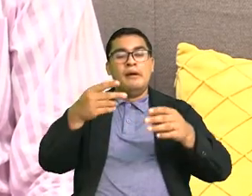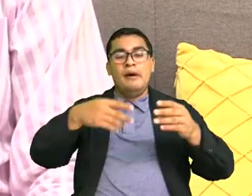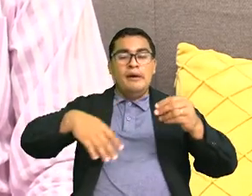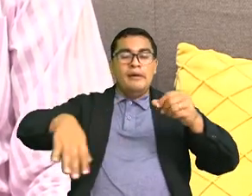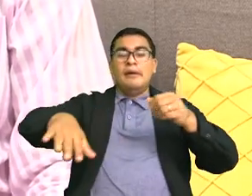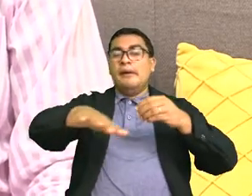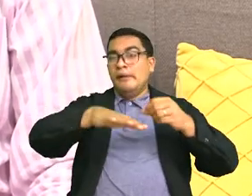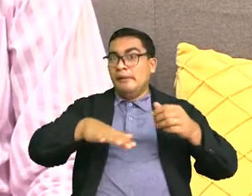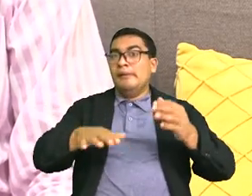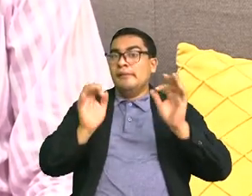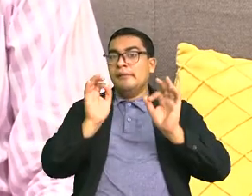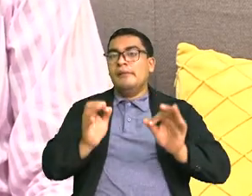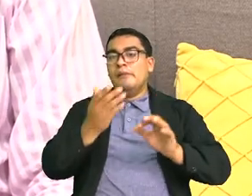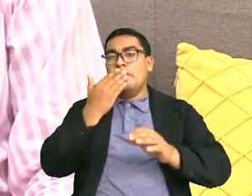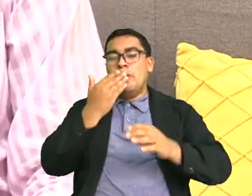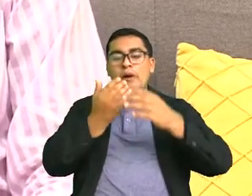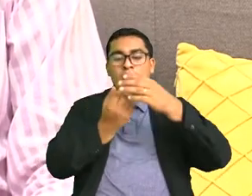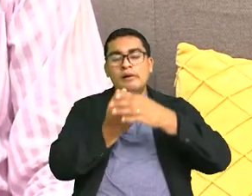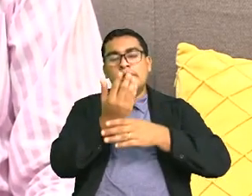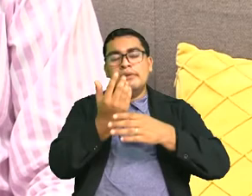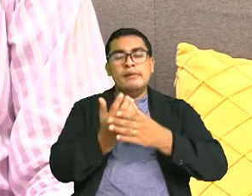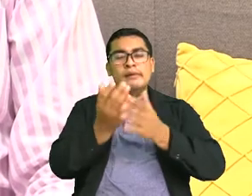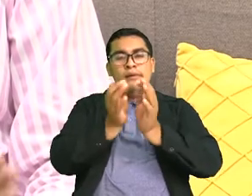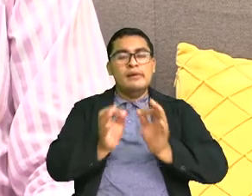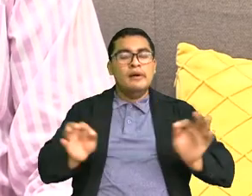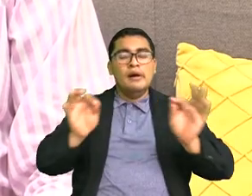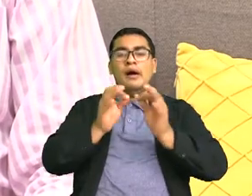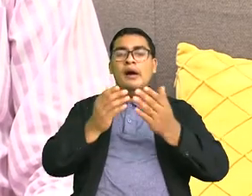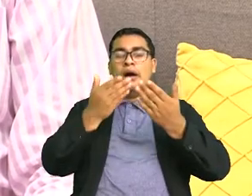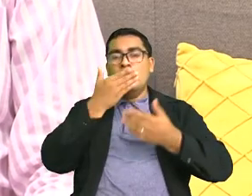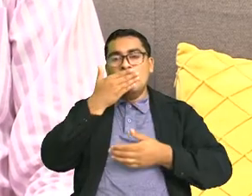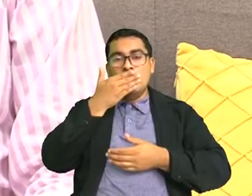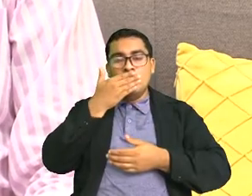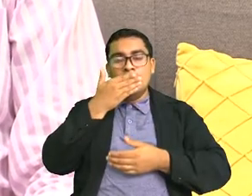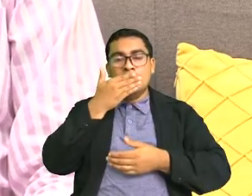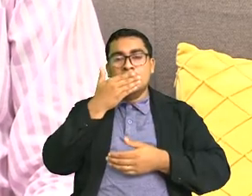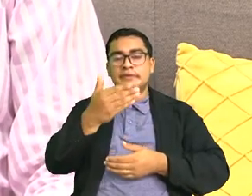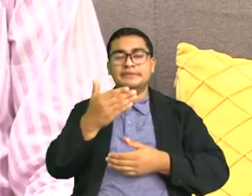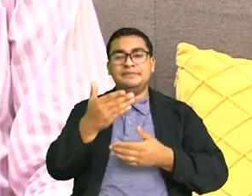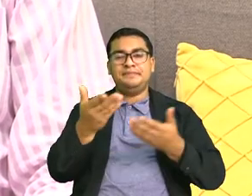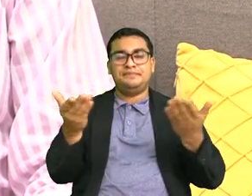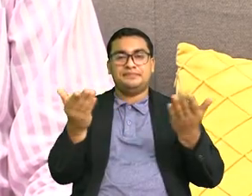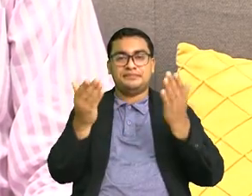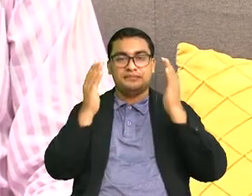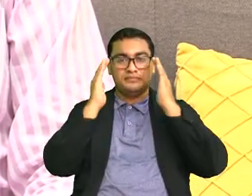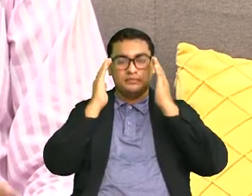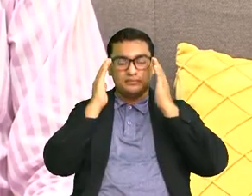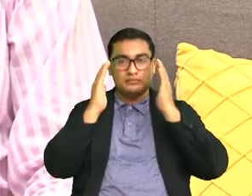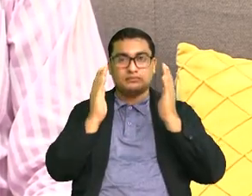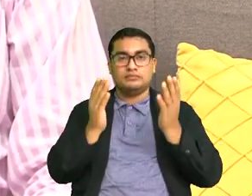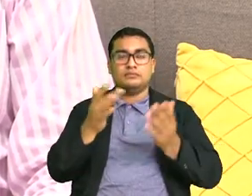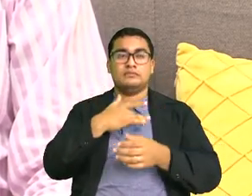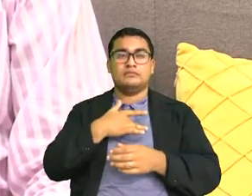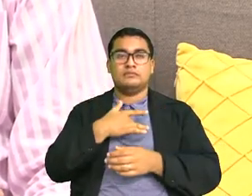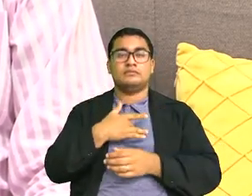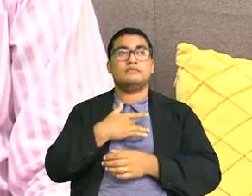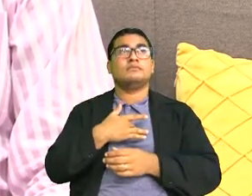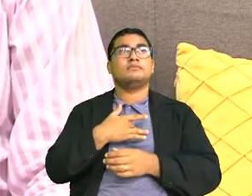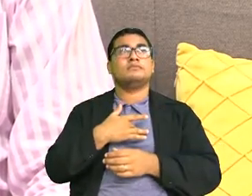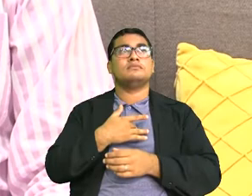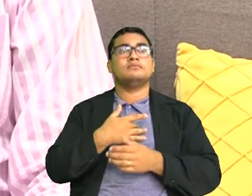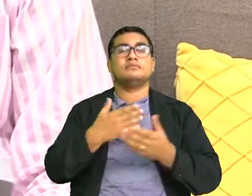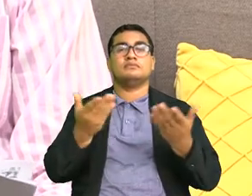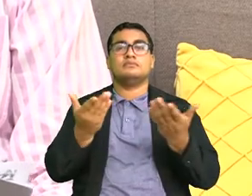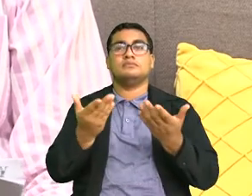muy poema muy alentador a la familia está muy contenta ese incremento no necesariamente a veces obedece a